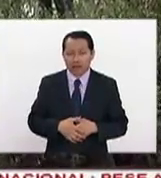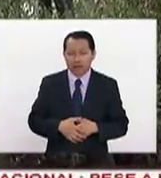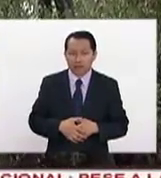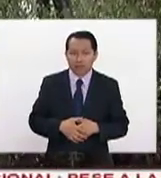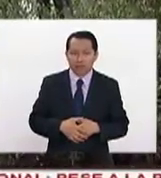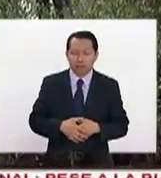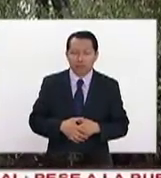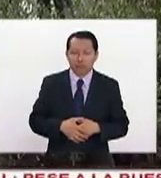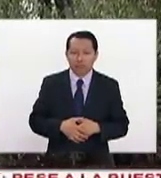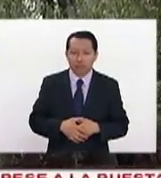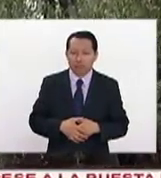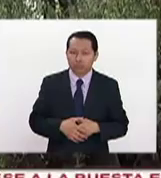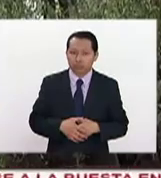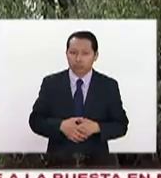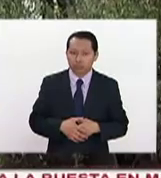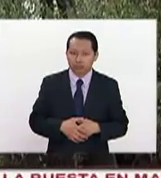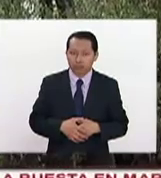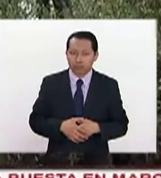conmigo,